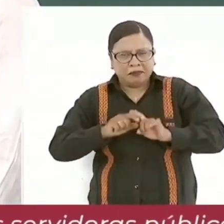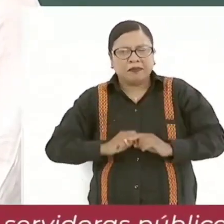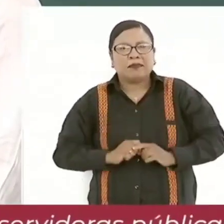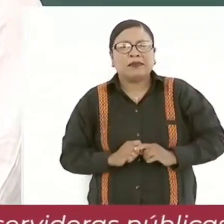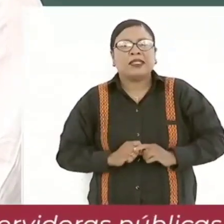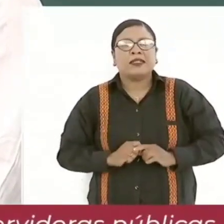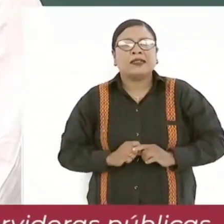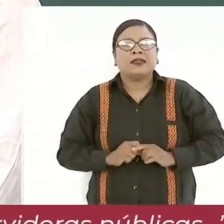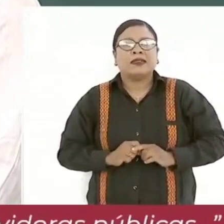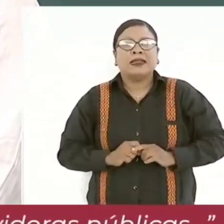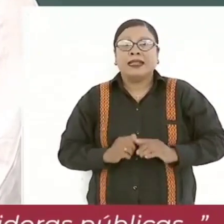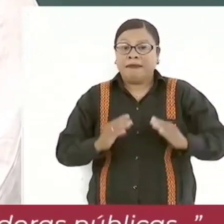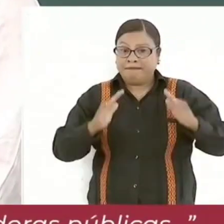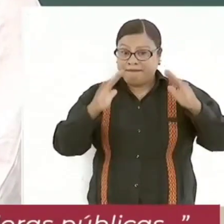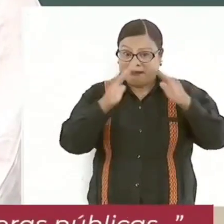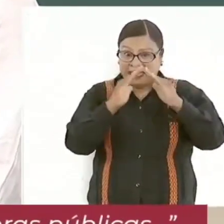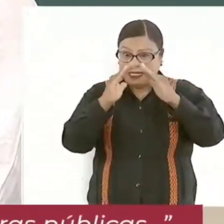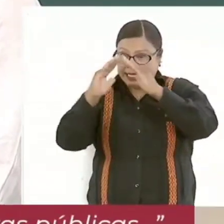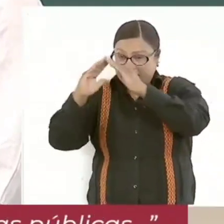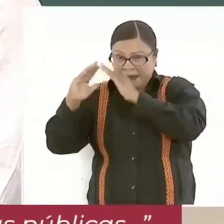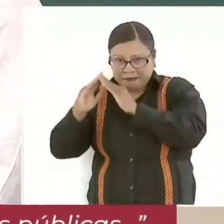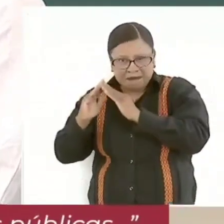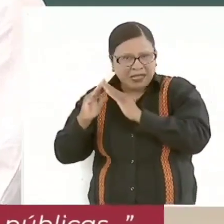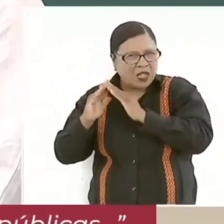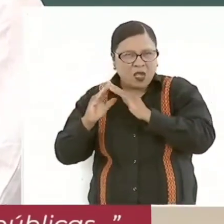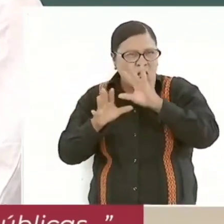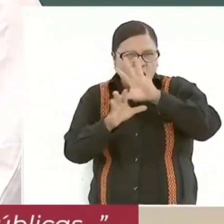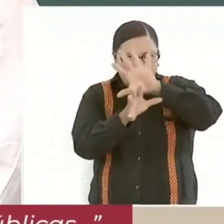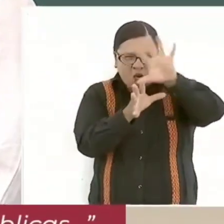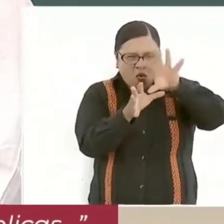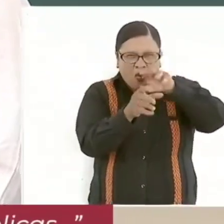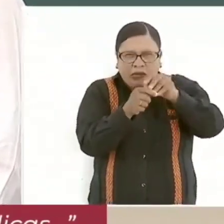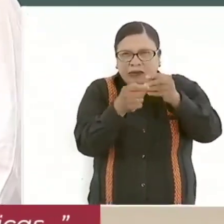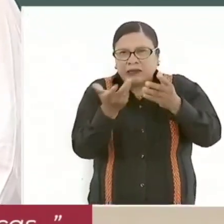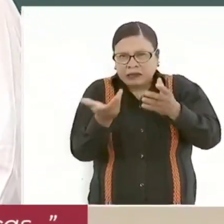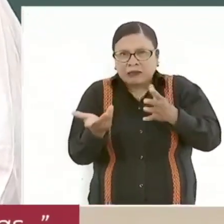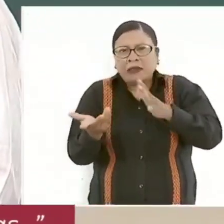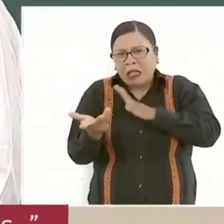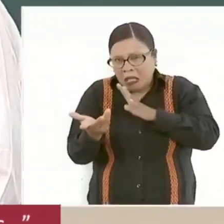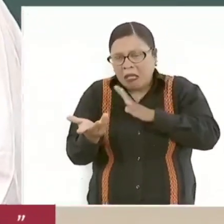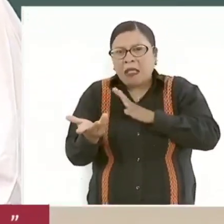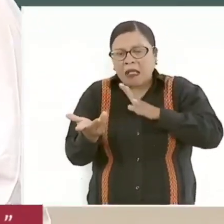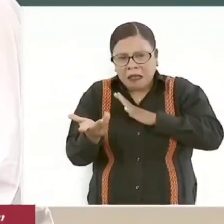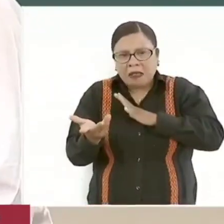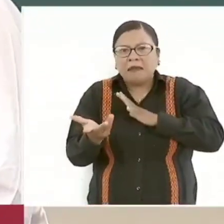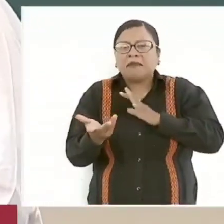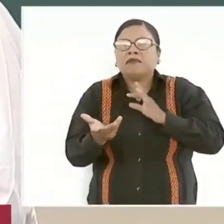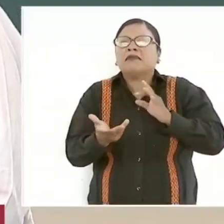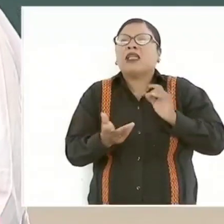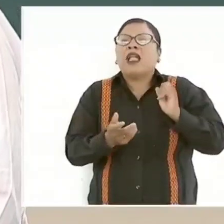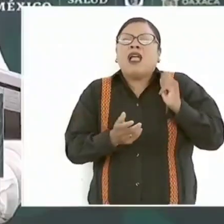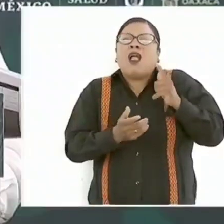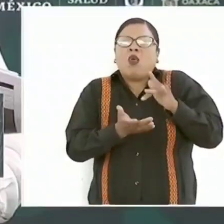en todas las viviendas, o casi en todas, llega cuando menos un programa.